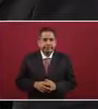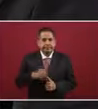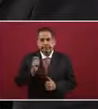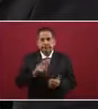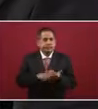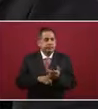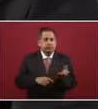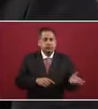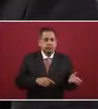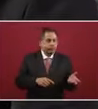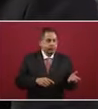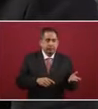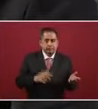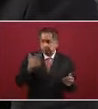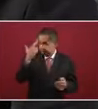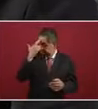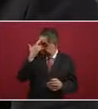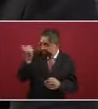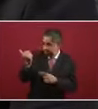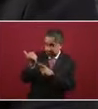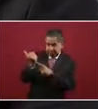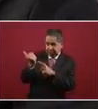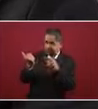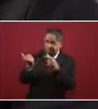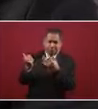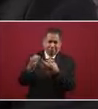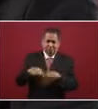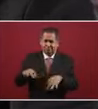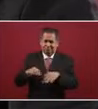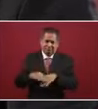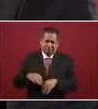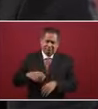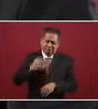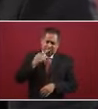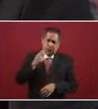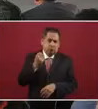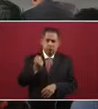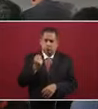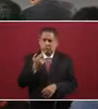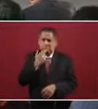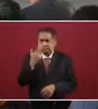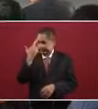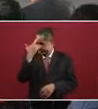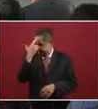de la razón. Es una arma muy poderosa,